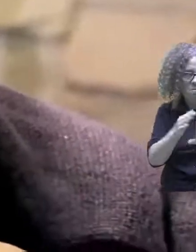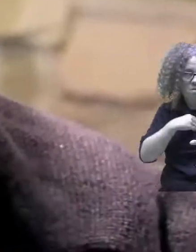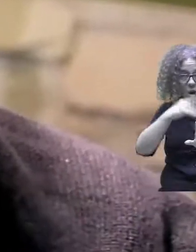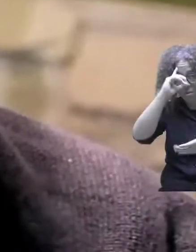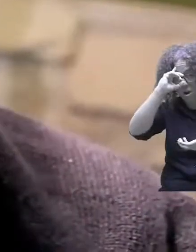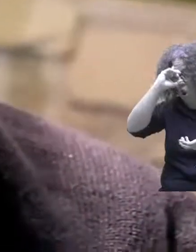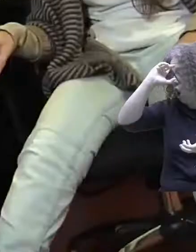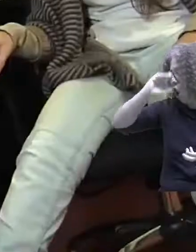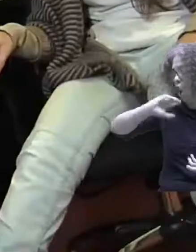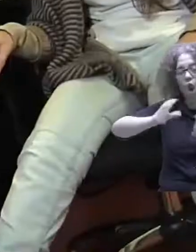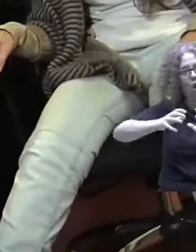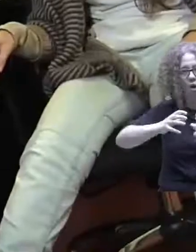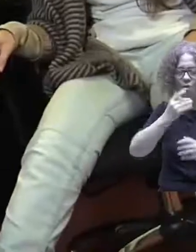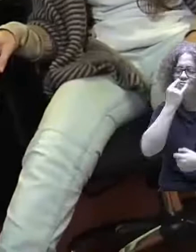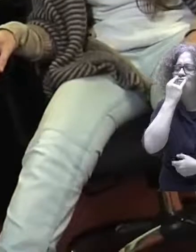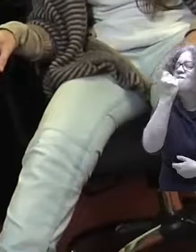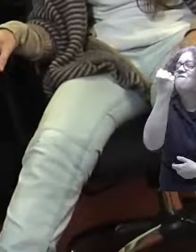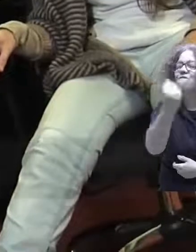pequeño.